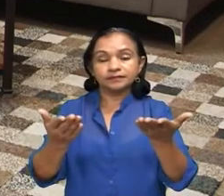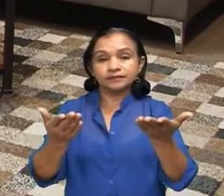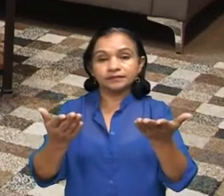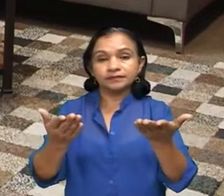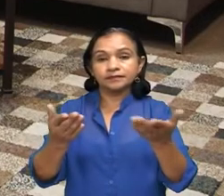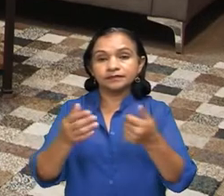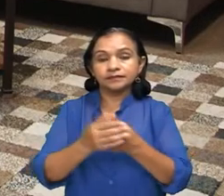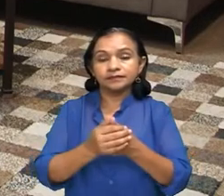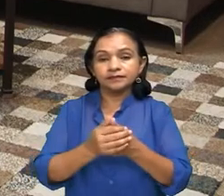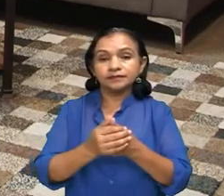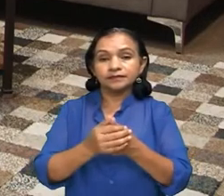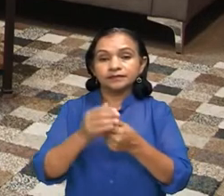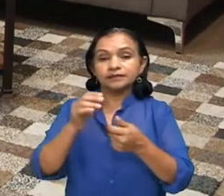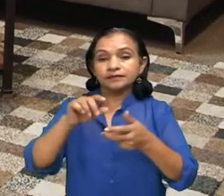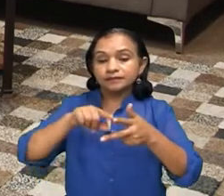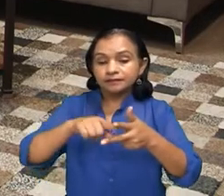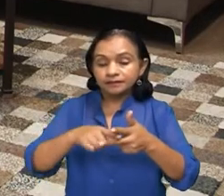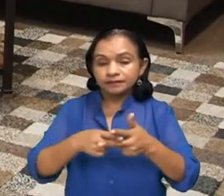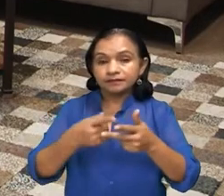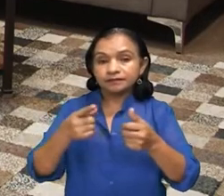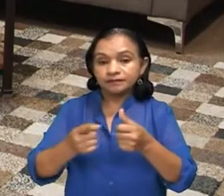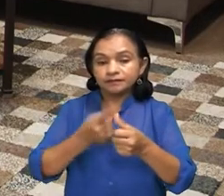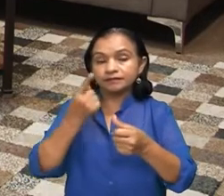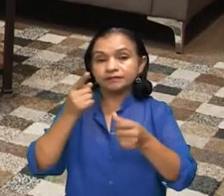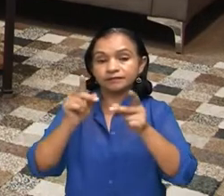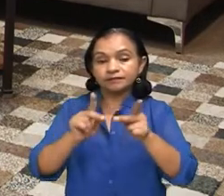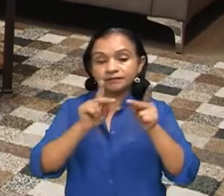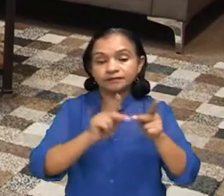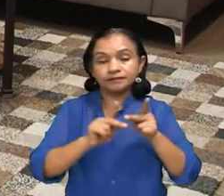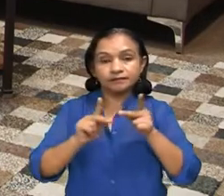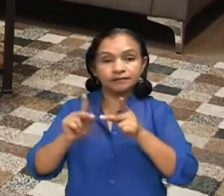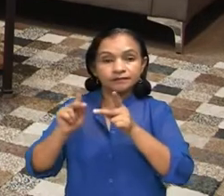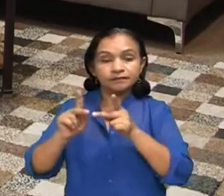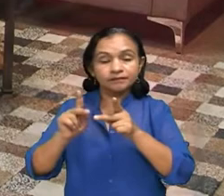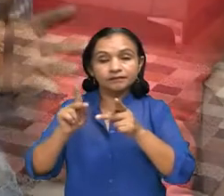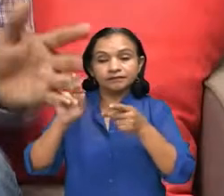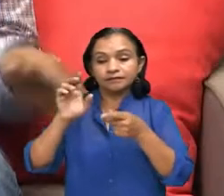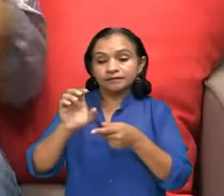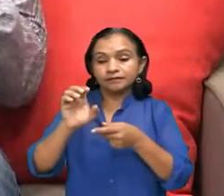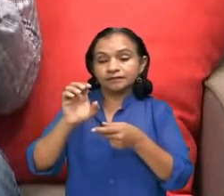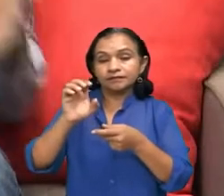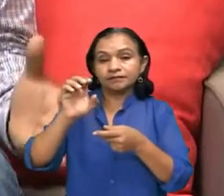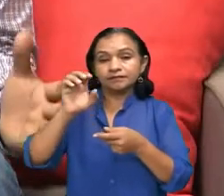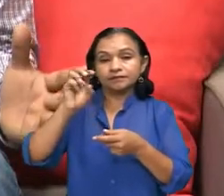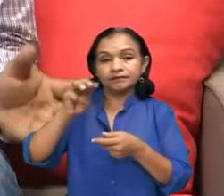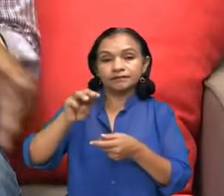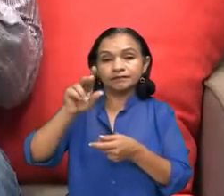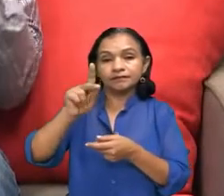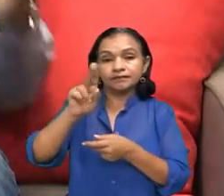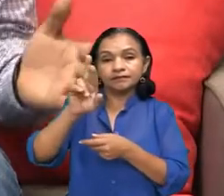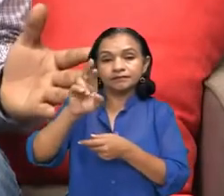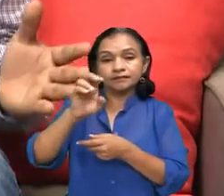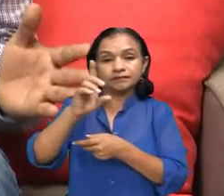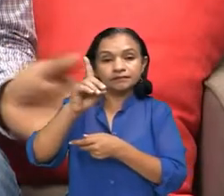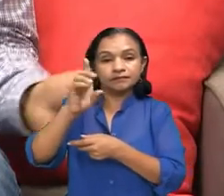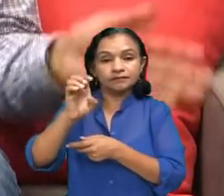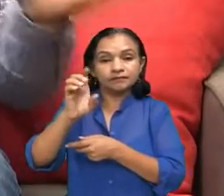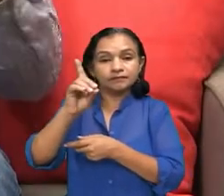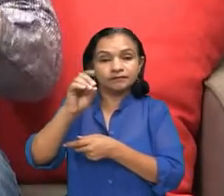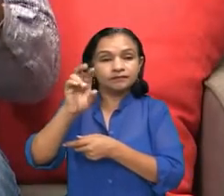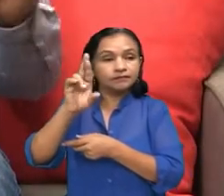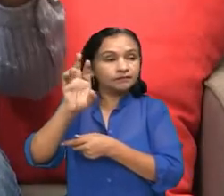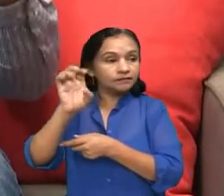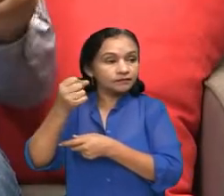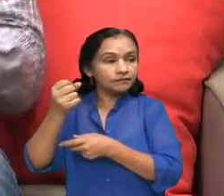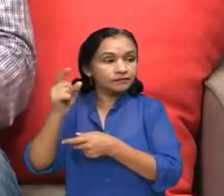llamado Emprendedores, a través del cual entenderemos dentro de perspectivas variadas, emprendimientos variados, realidades variadas, pero